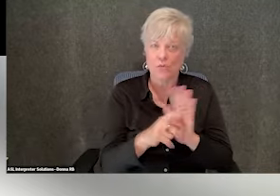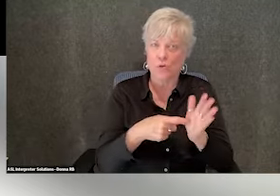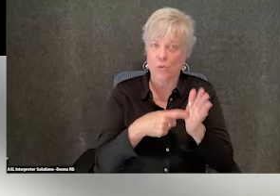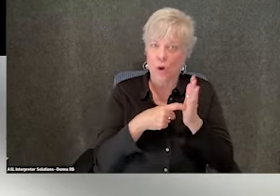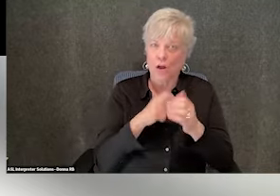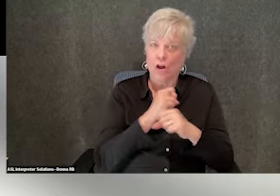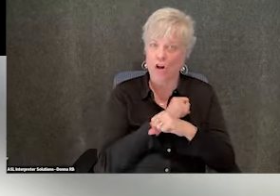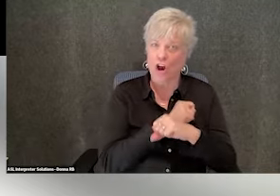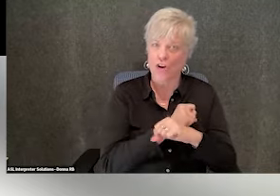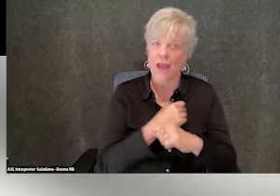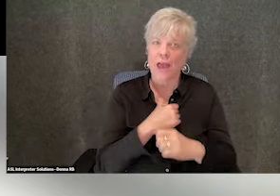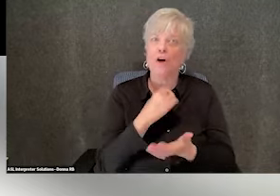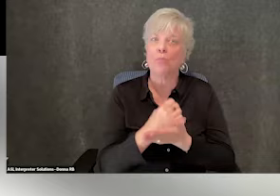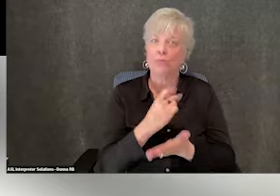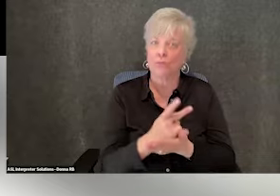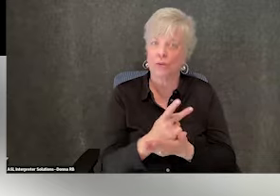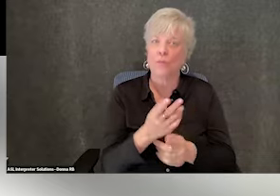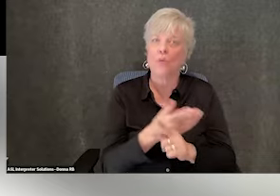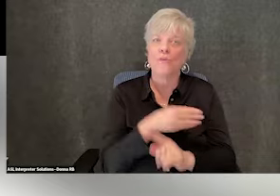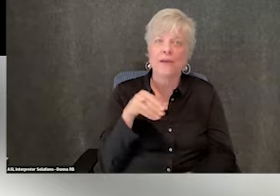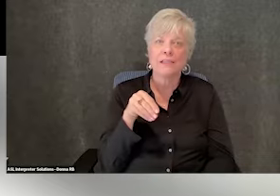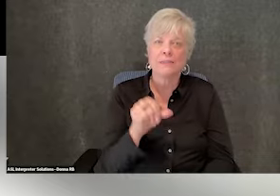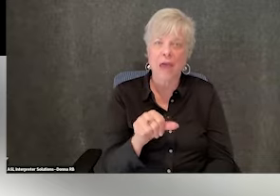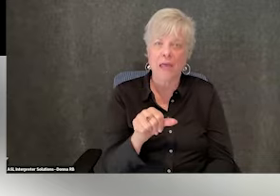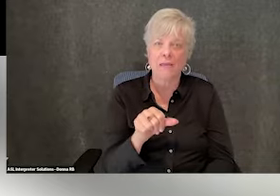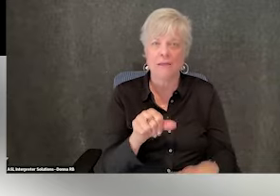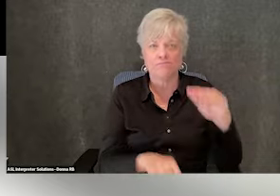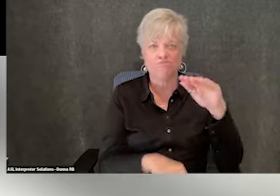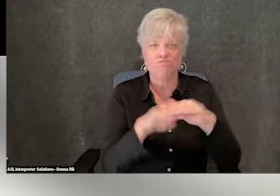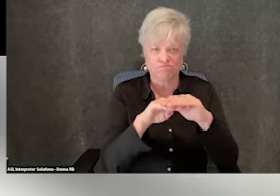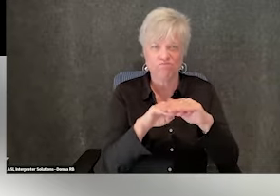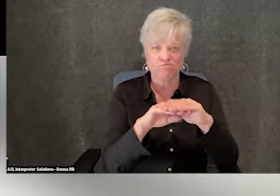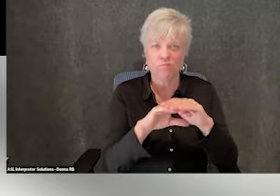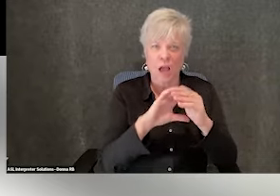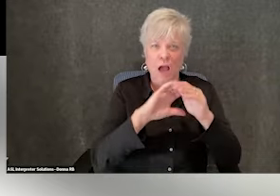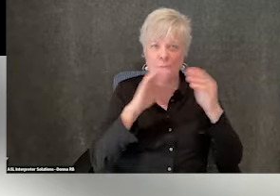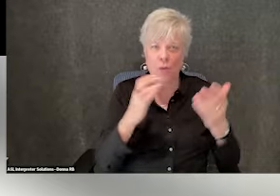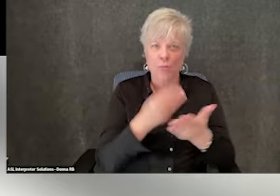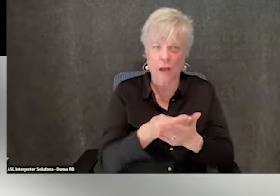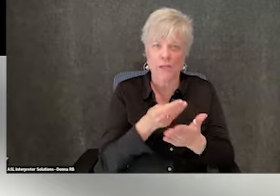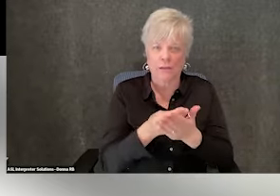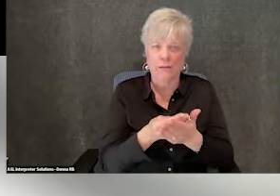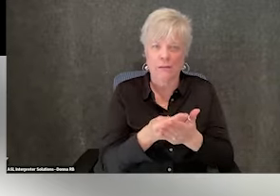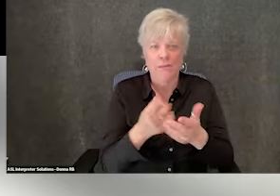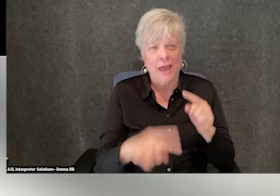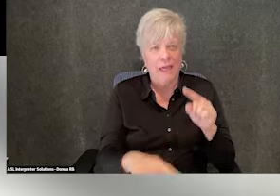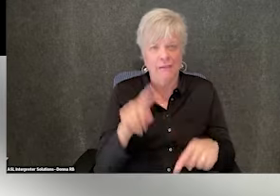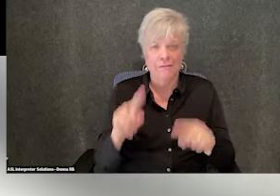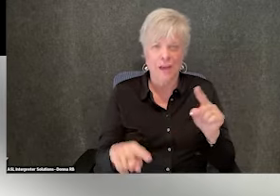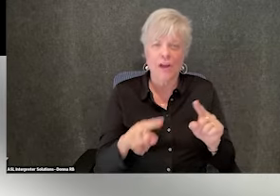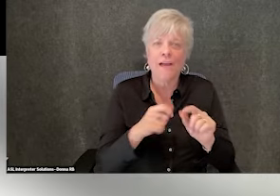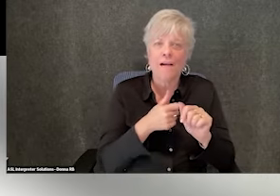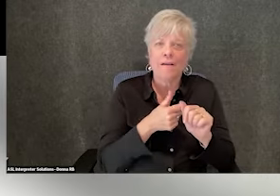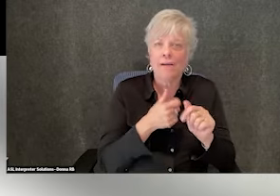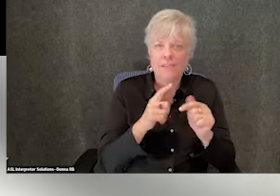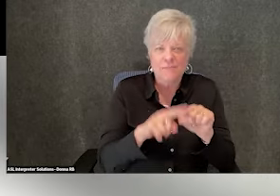tienen políticas que son más aún, tienen más restricción donde solo